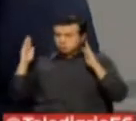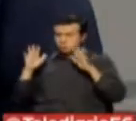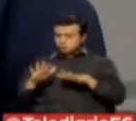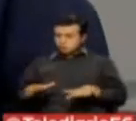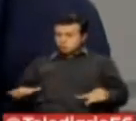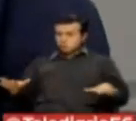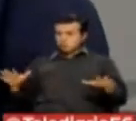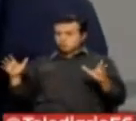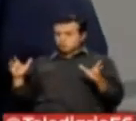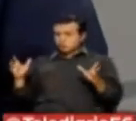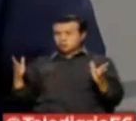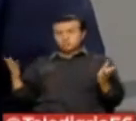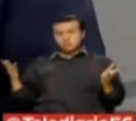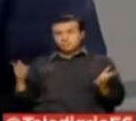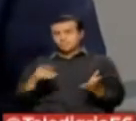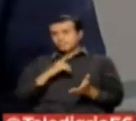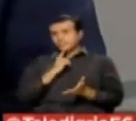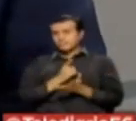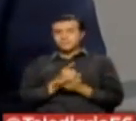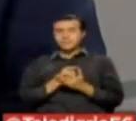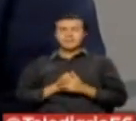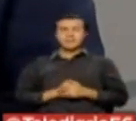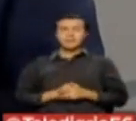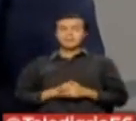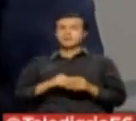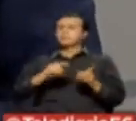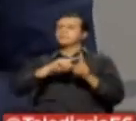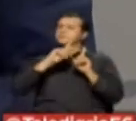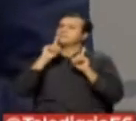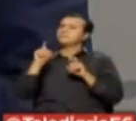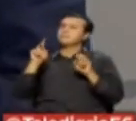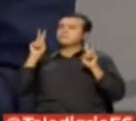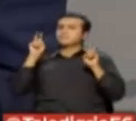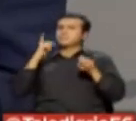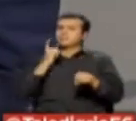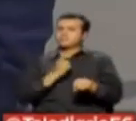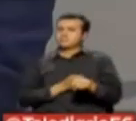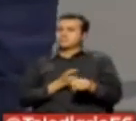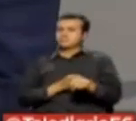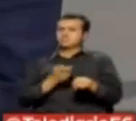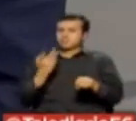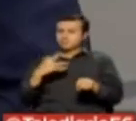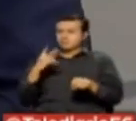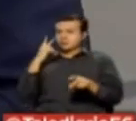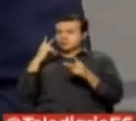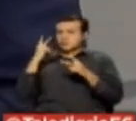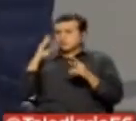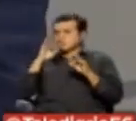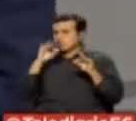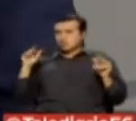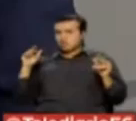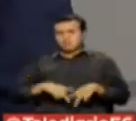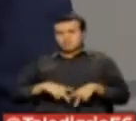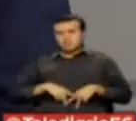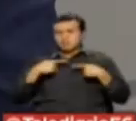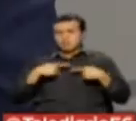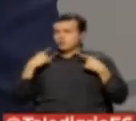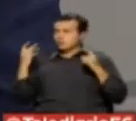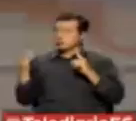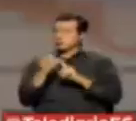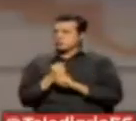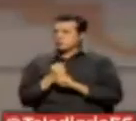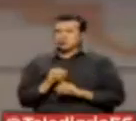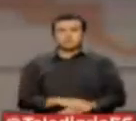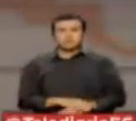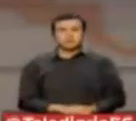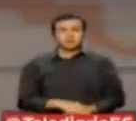poblacional evidentemente le pregunto y en términos concretos ya de indicadores de calidad de vida que ha conseguido